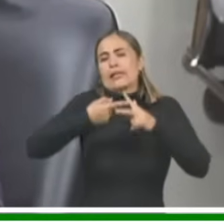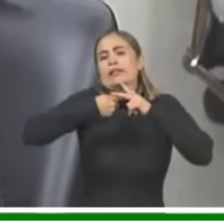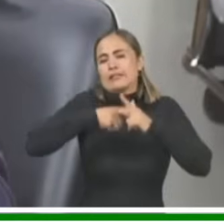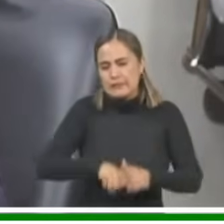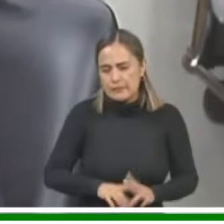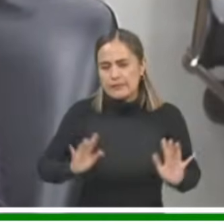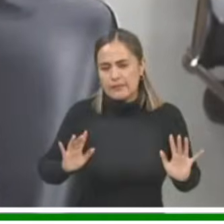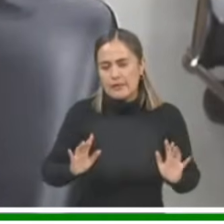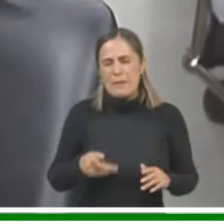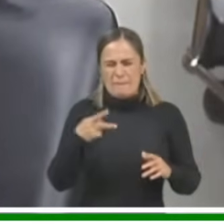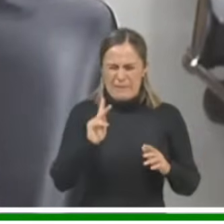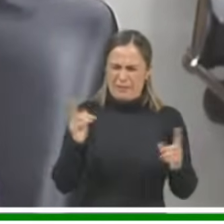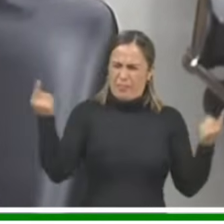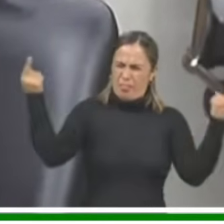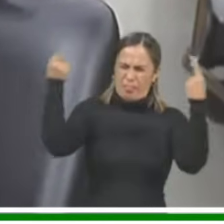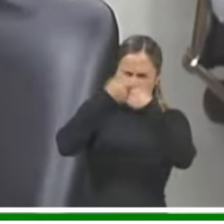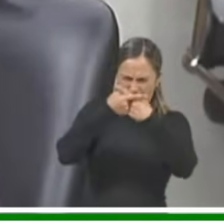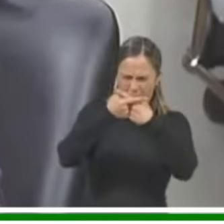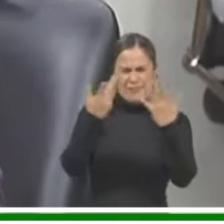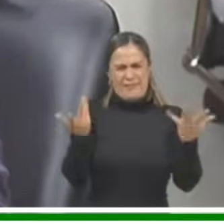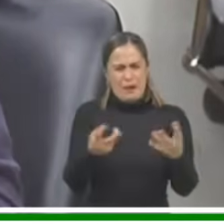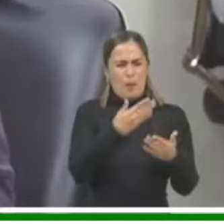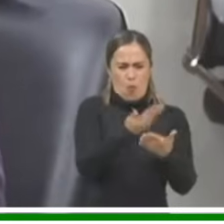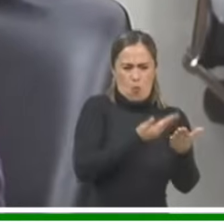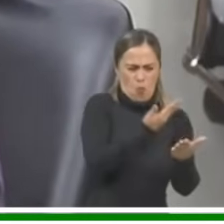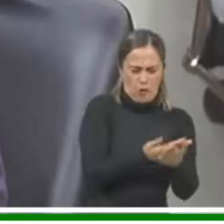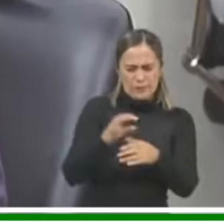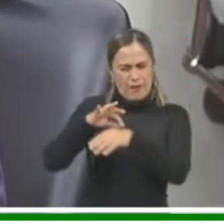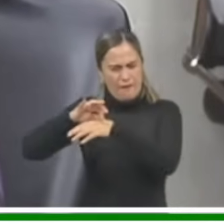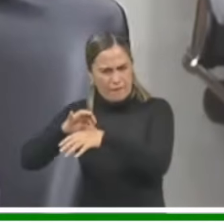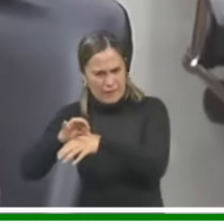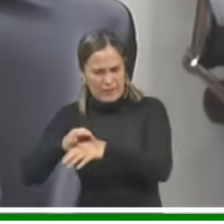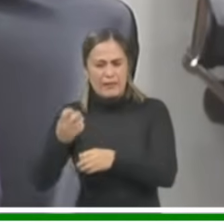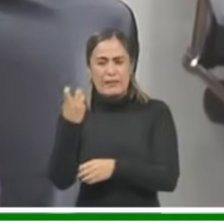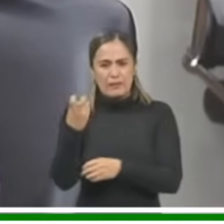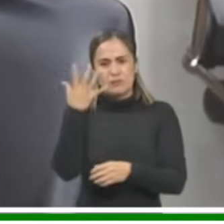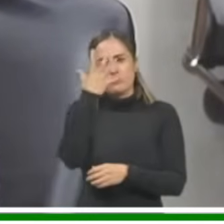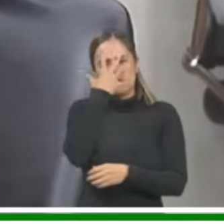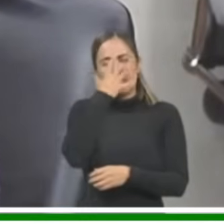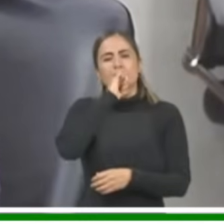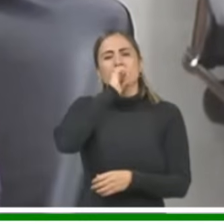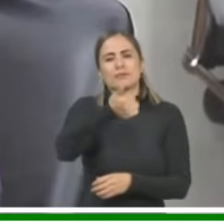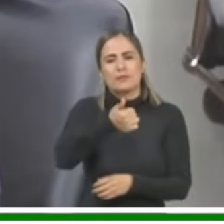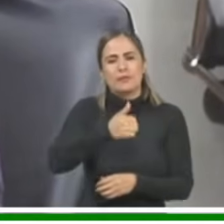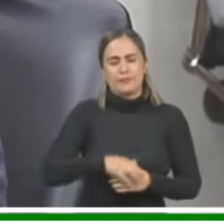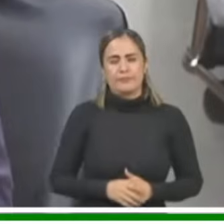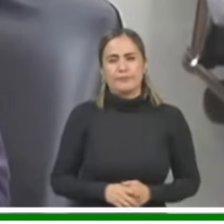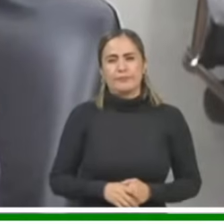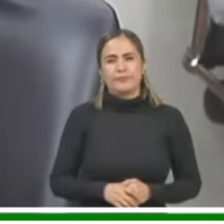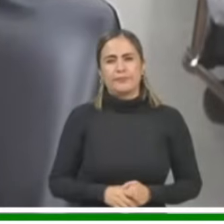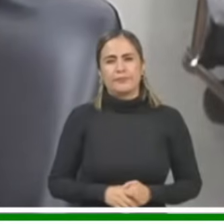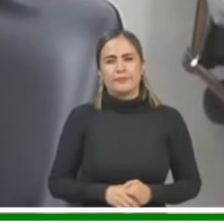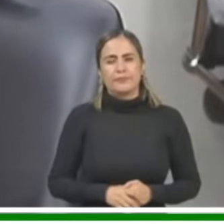lo que proponen y en la realidad que abona a esto que estoy diciendo de la falta de seriedad. Más allá de eso, yo